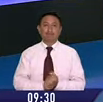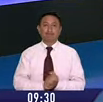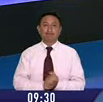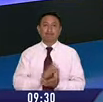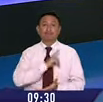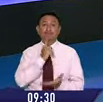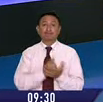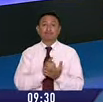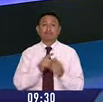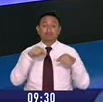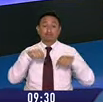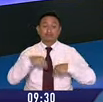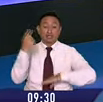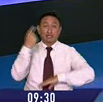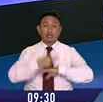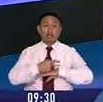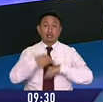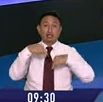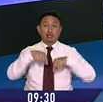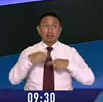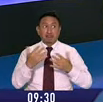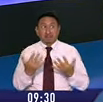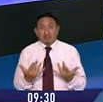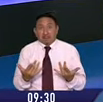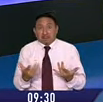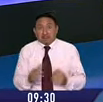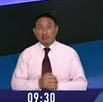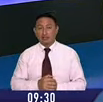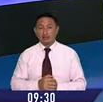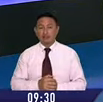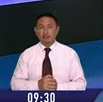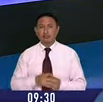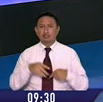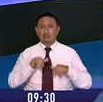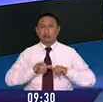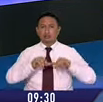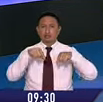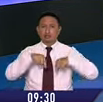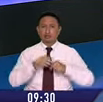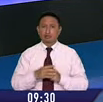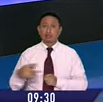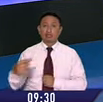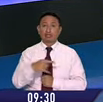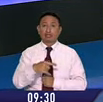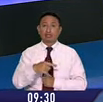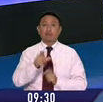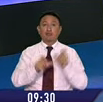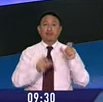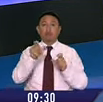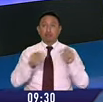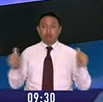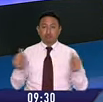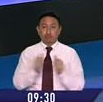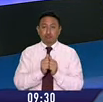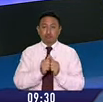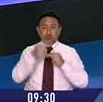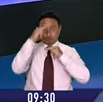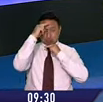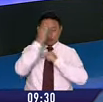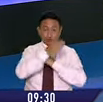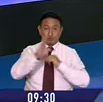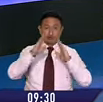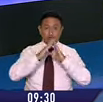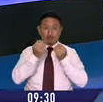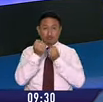Roberto. Bueno, una jornada que no nos esperábamos que ocurra, pero sin lugar a dudas hemos tenido el contingente para llevar la noticia hasta todos